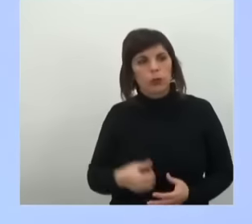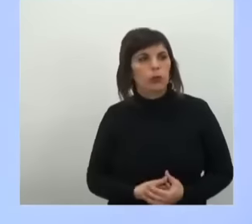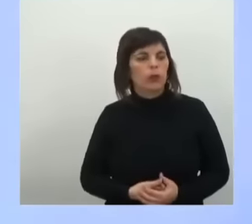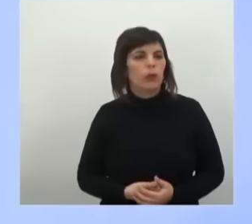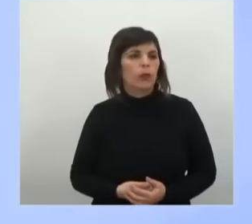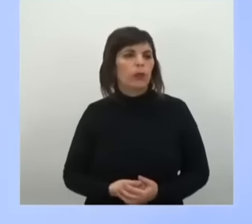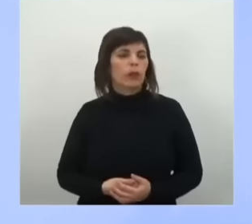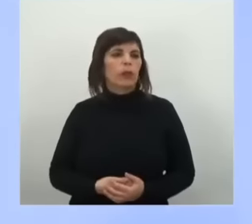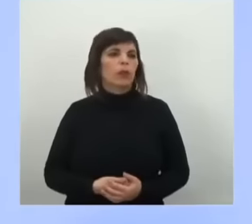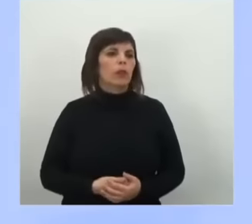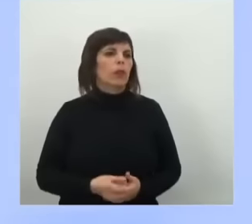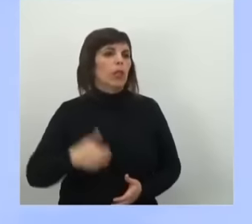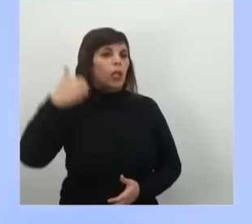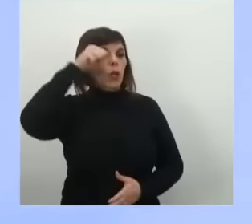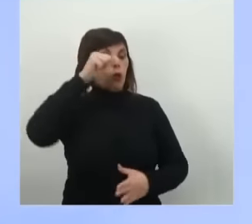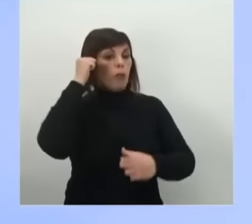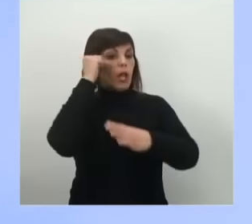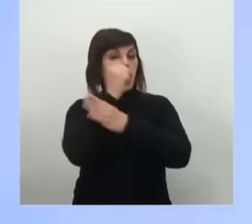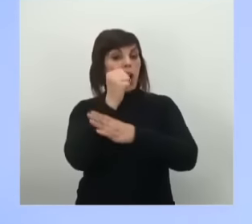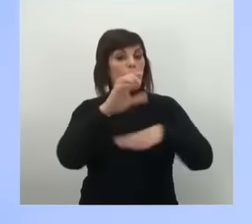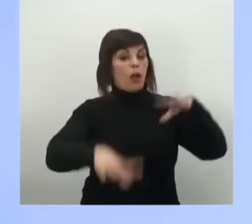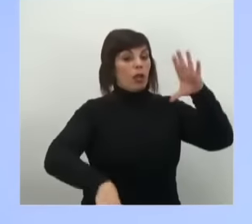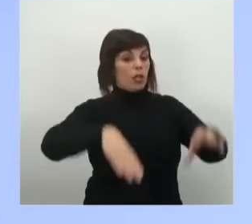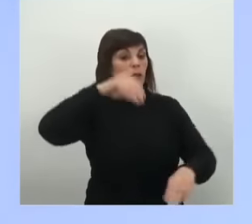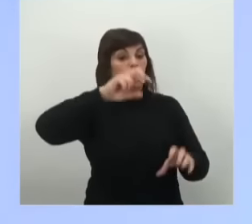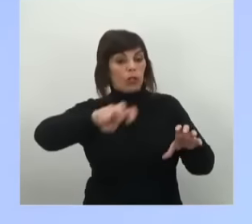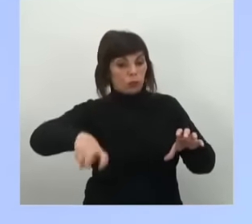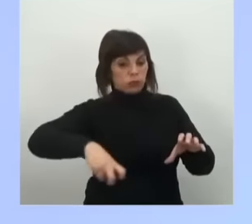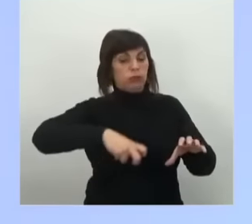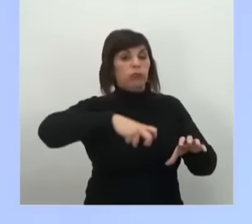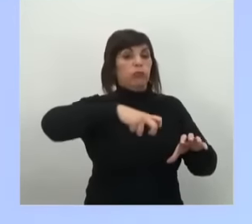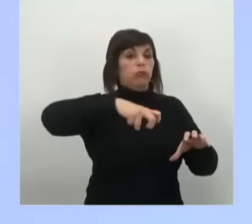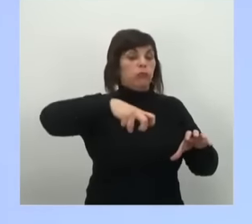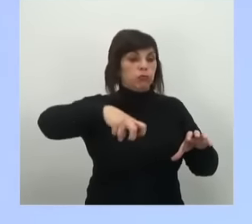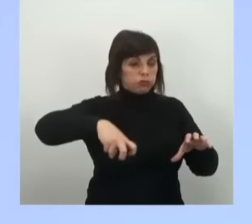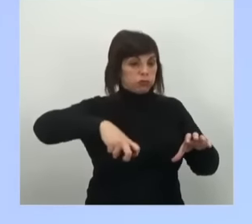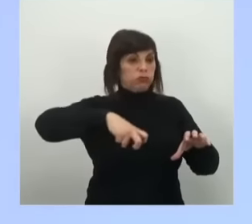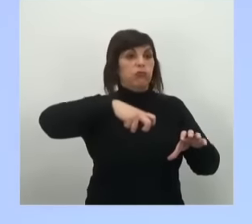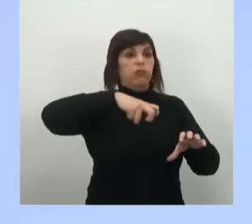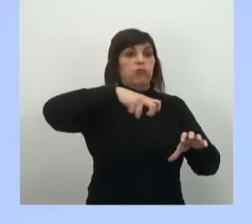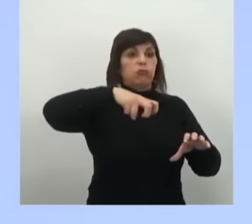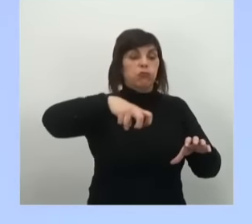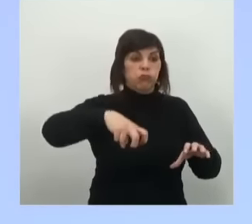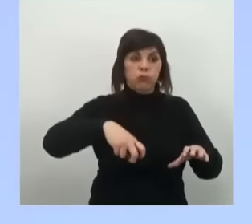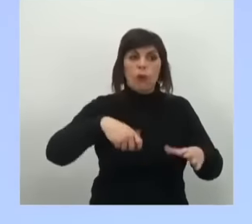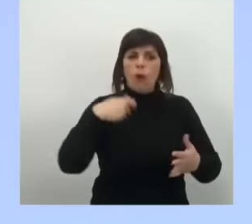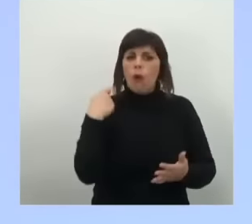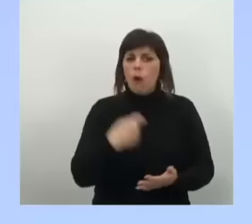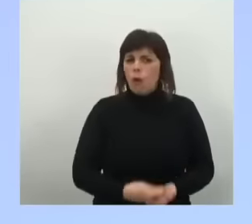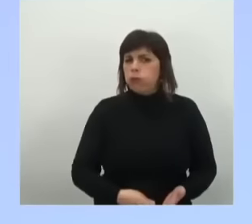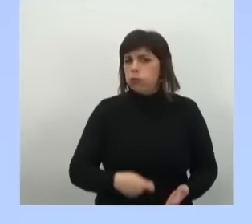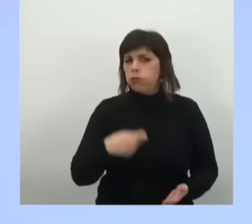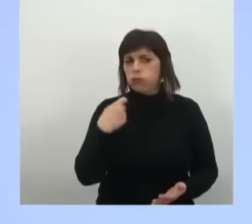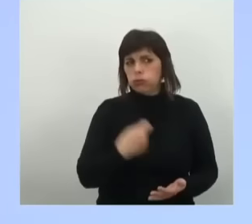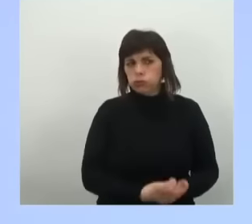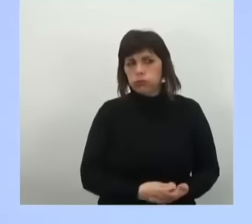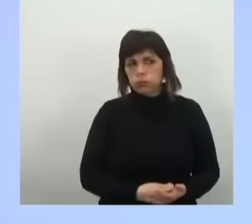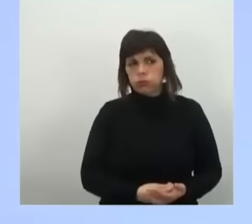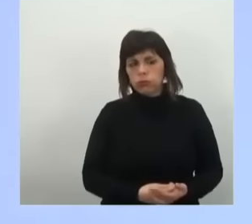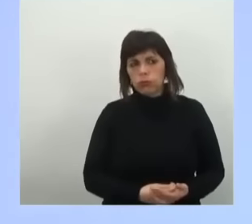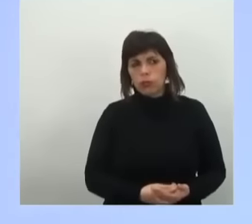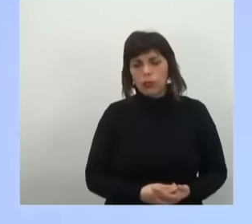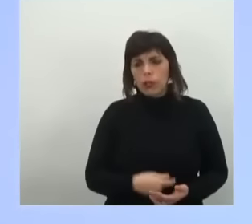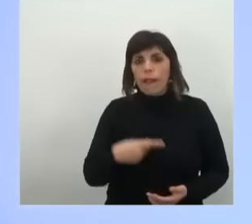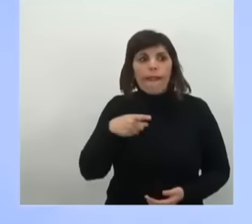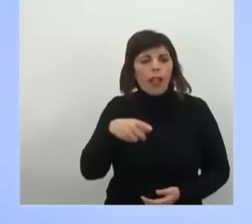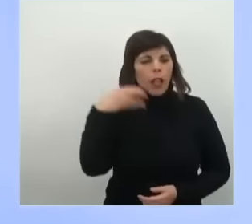paso que Abraham daba Al subir esa colina era cada vez más pesado qué pasaría por